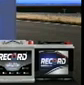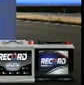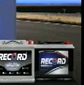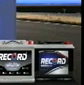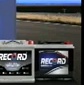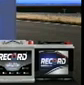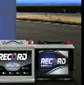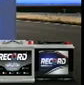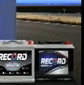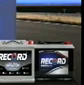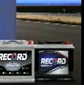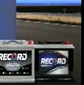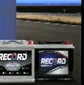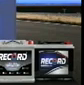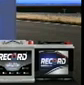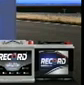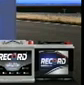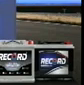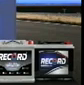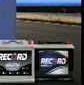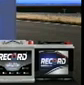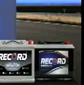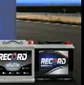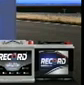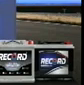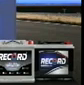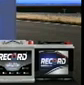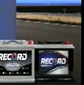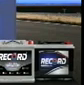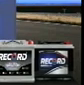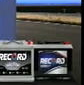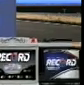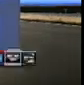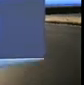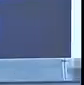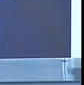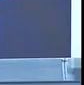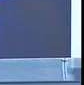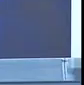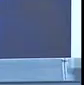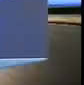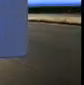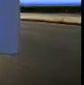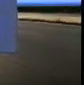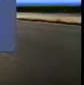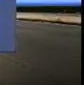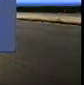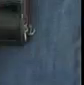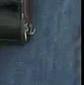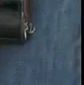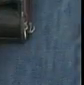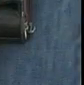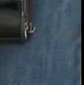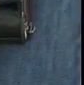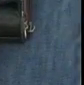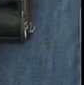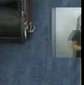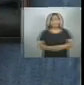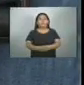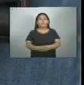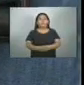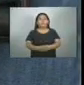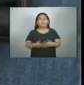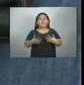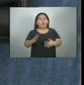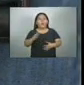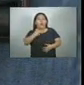22454444. Restricciones se aplican. Ahora contarles que previo al Día Nacional de la Oración, pastores